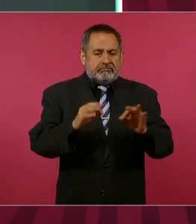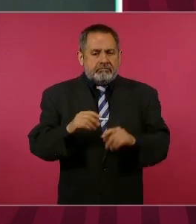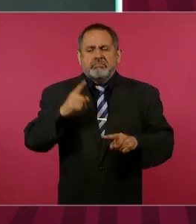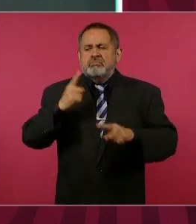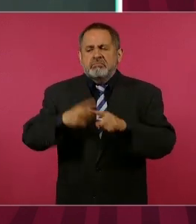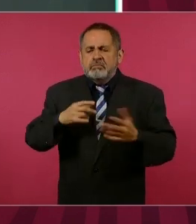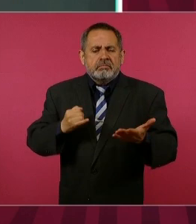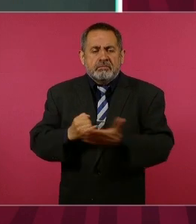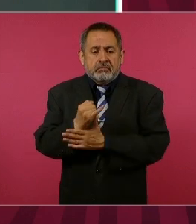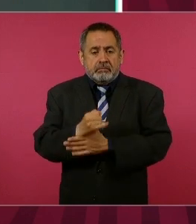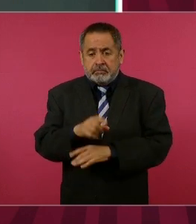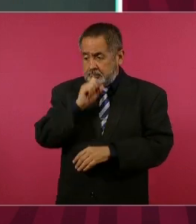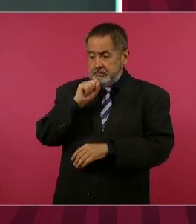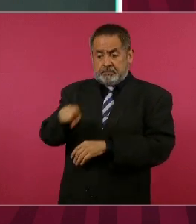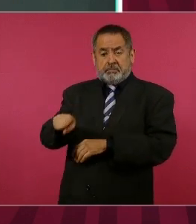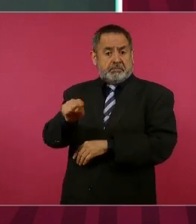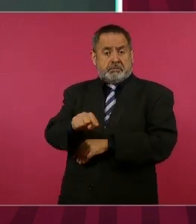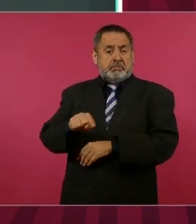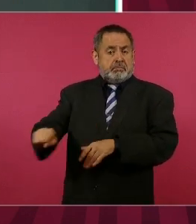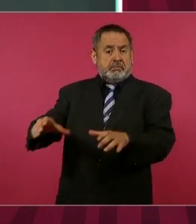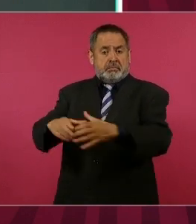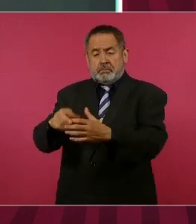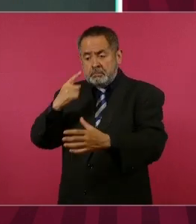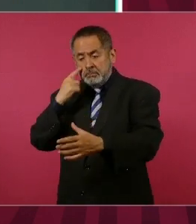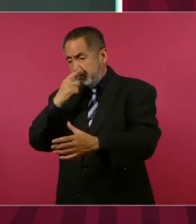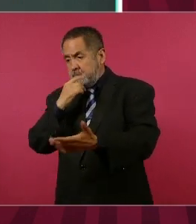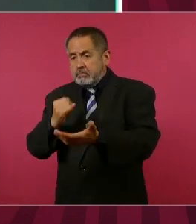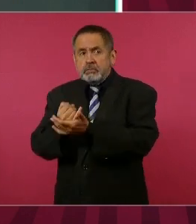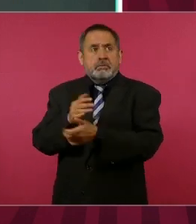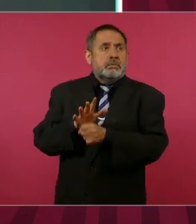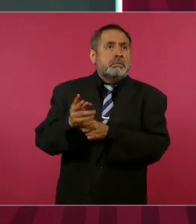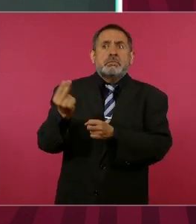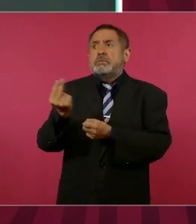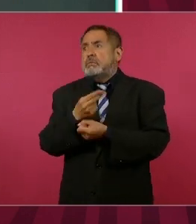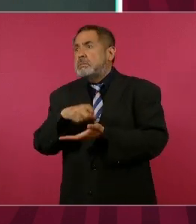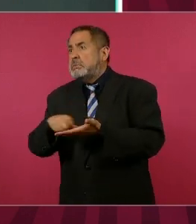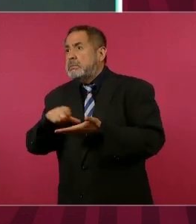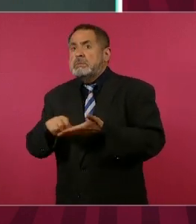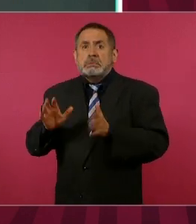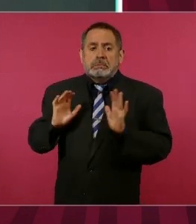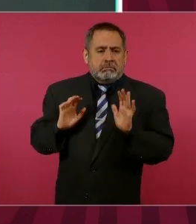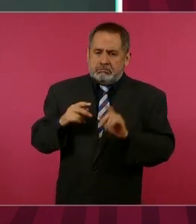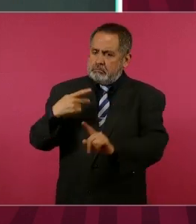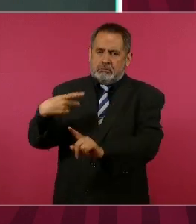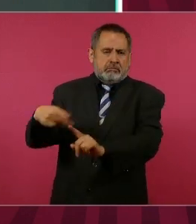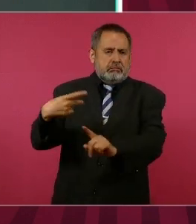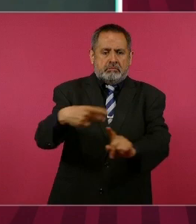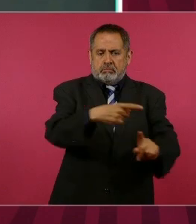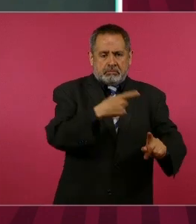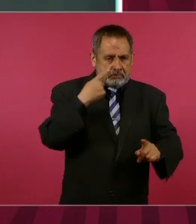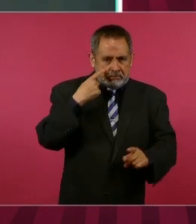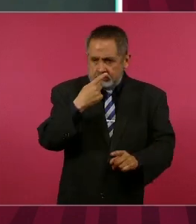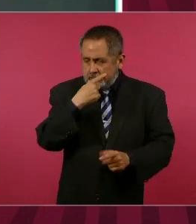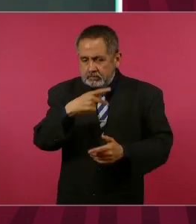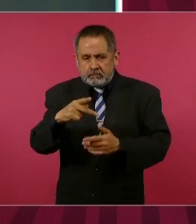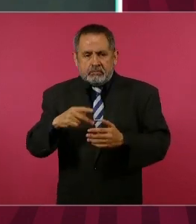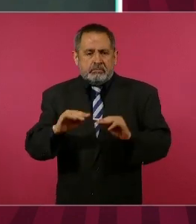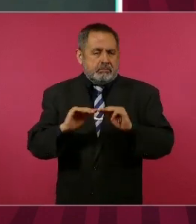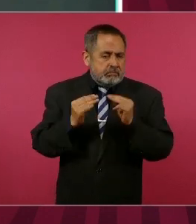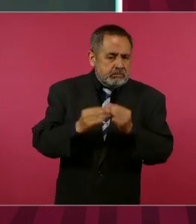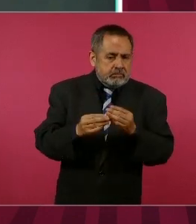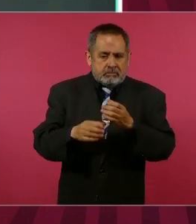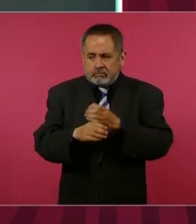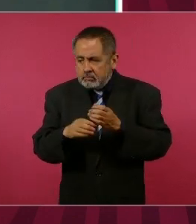decisiones de quienes están involucrados en lo que se necesita más en cada centro de salud, en mobiliario, en equipamiento,